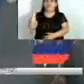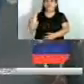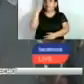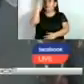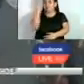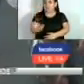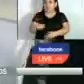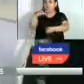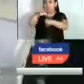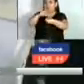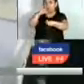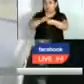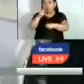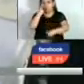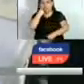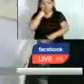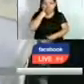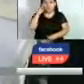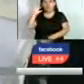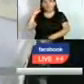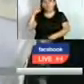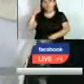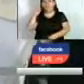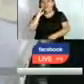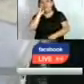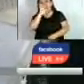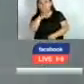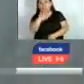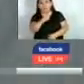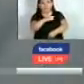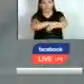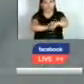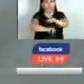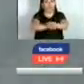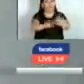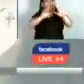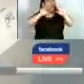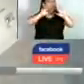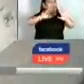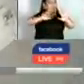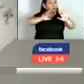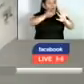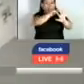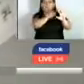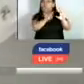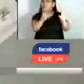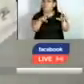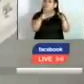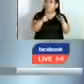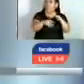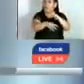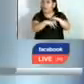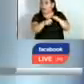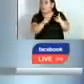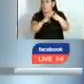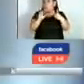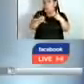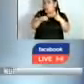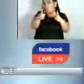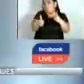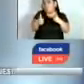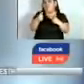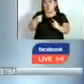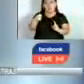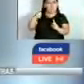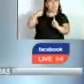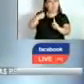electoral, la Fiscalía General de la República anunció la detención de 8 personas, algunos relacionados con fraude y otros con